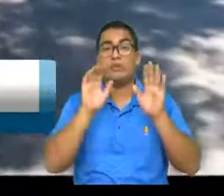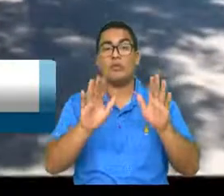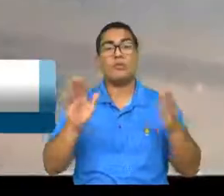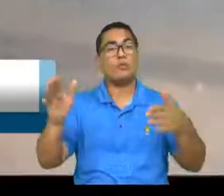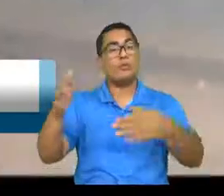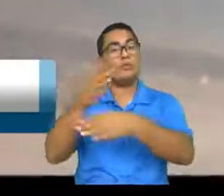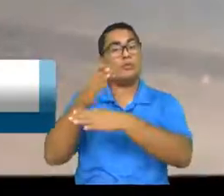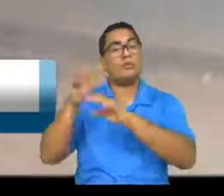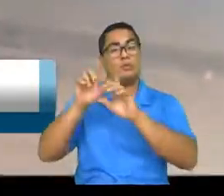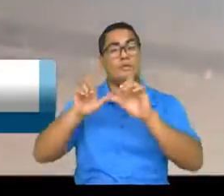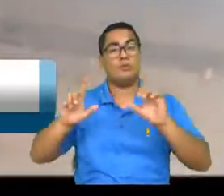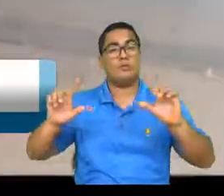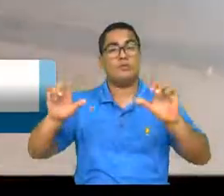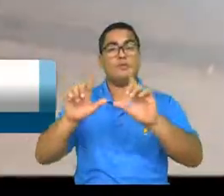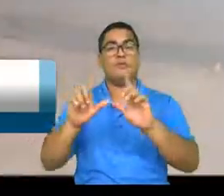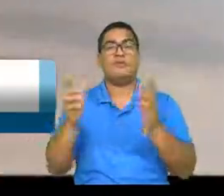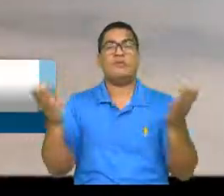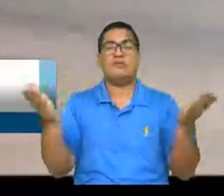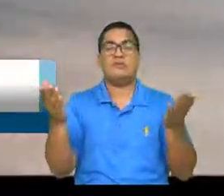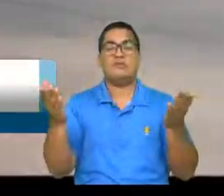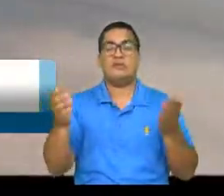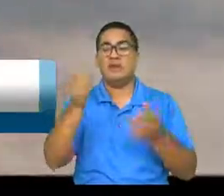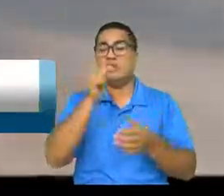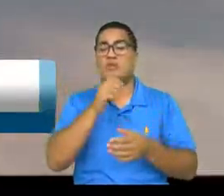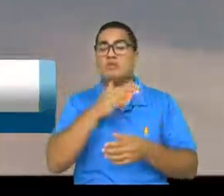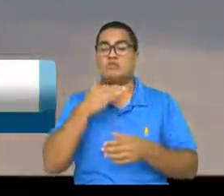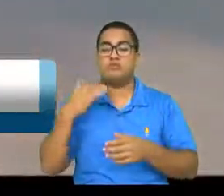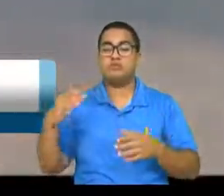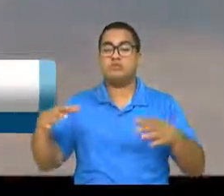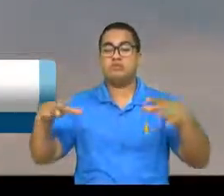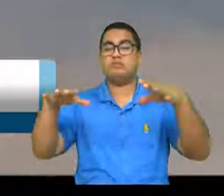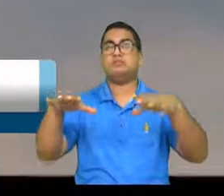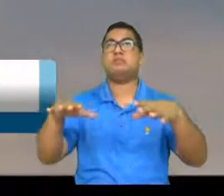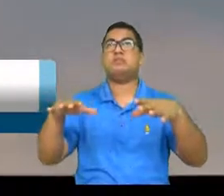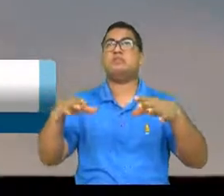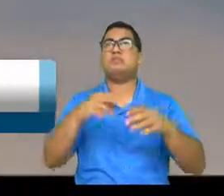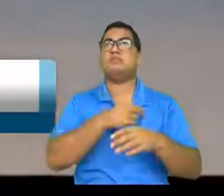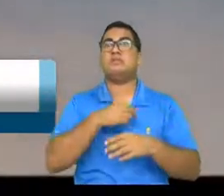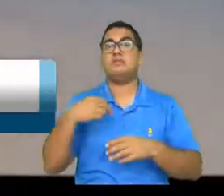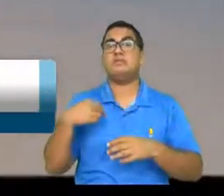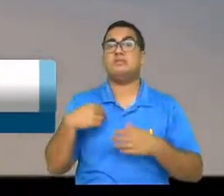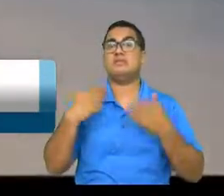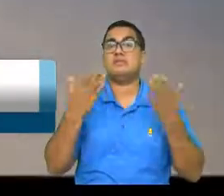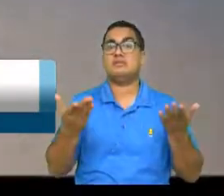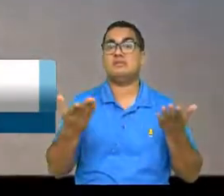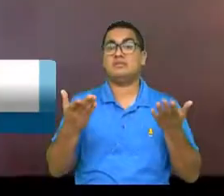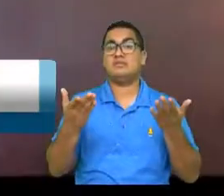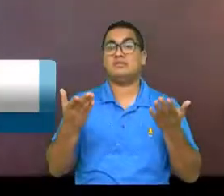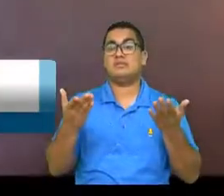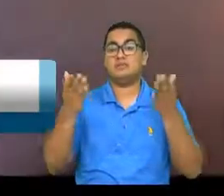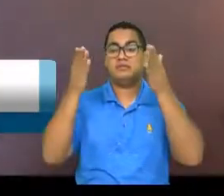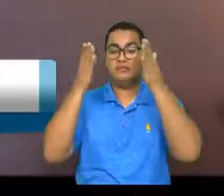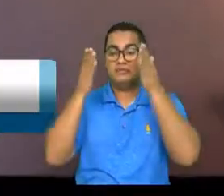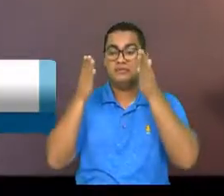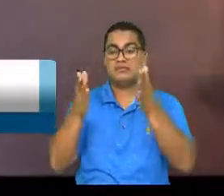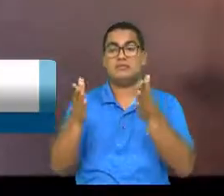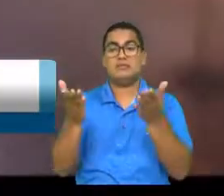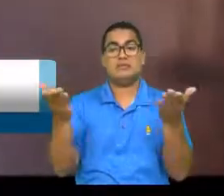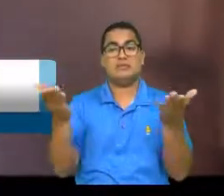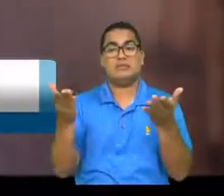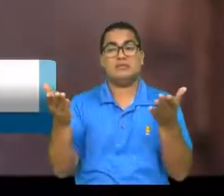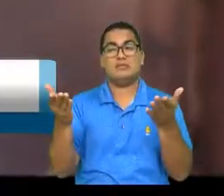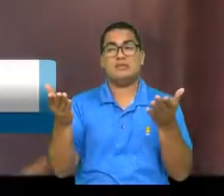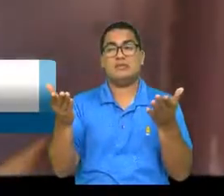donde hay charcas estancadas, ¿qué otras acciones están desarrollando ustedes para ir? Aparte de ese rocío,